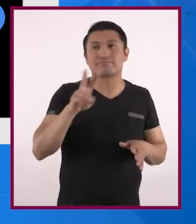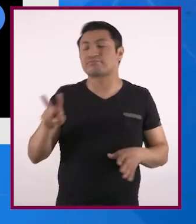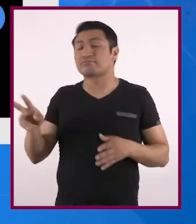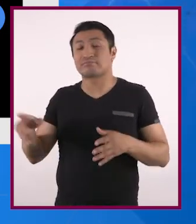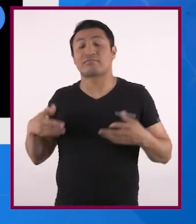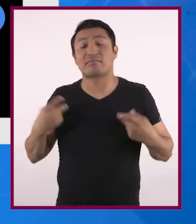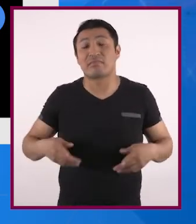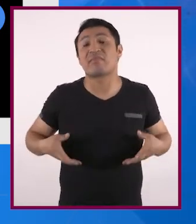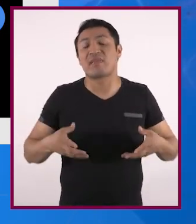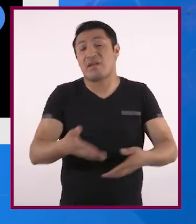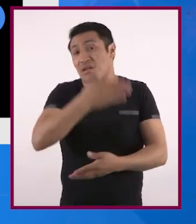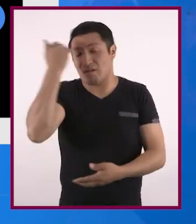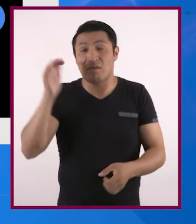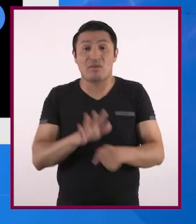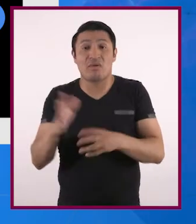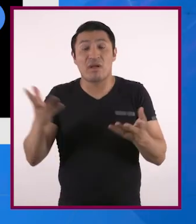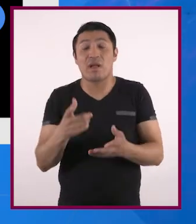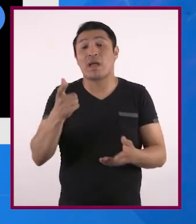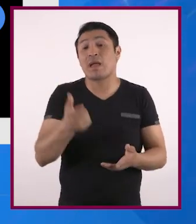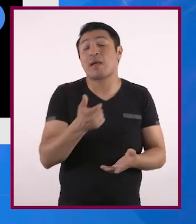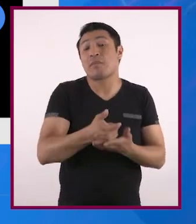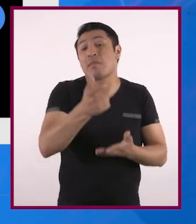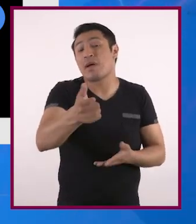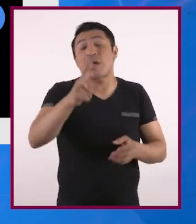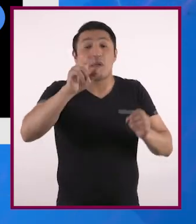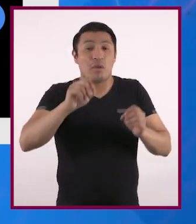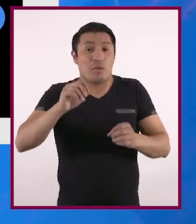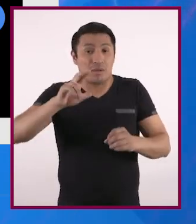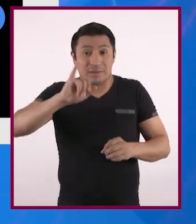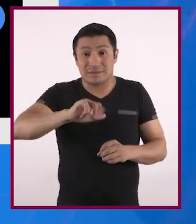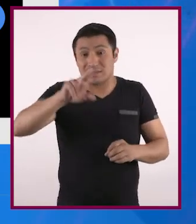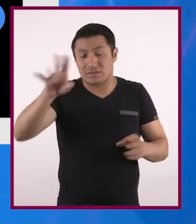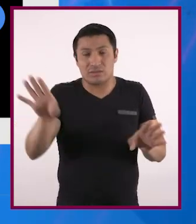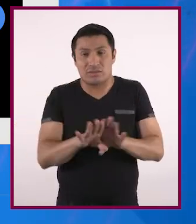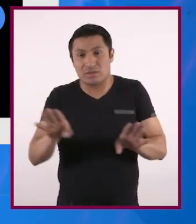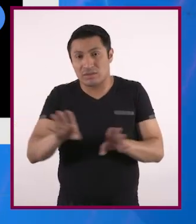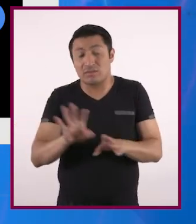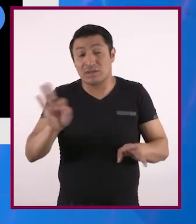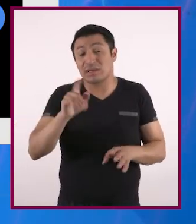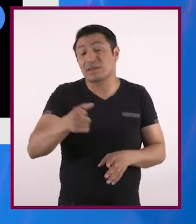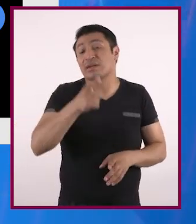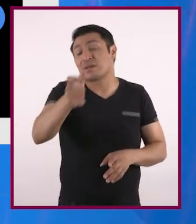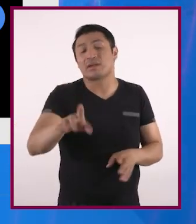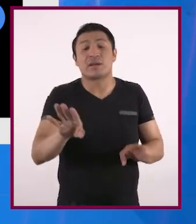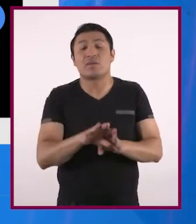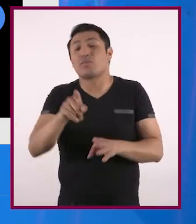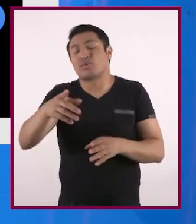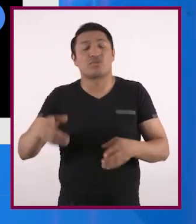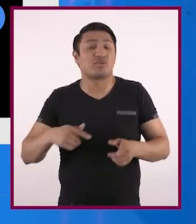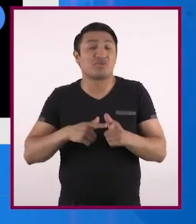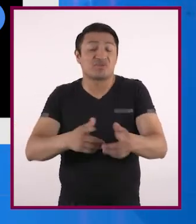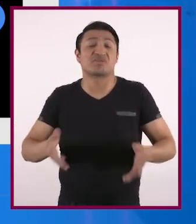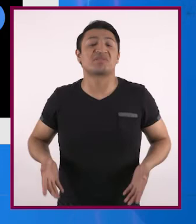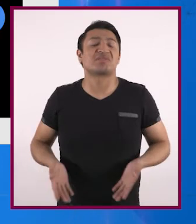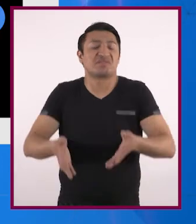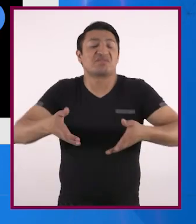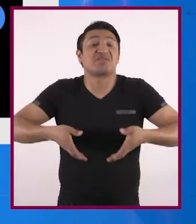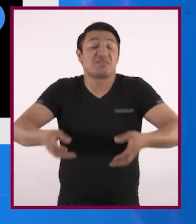calle y no sabemos qué hacer, no sabemos si darle una moneda o no darle, porque tenemos esta disyuntiva de que si le das, fomentas que viva en la calle,